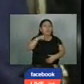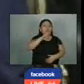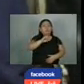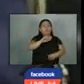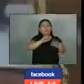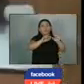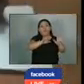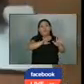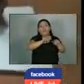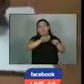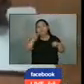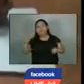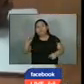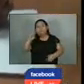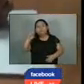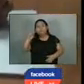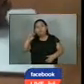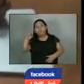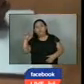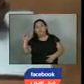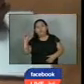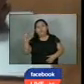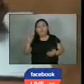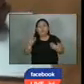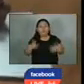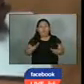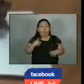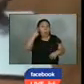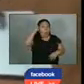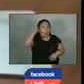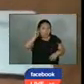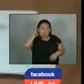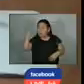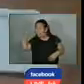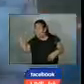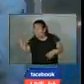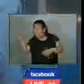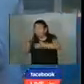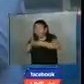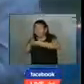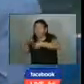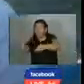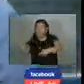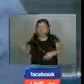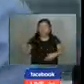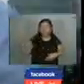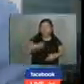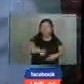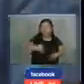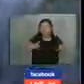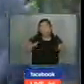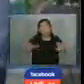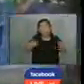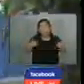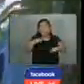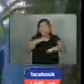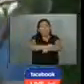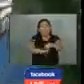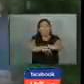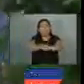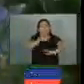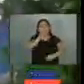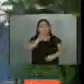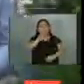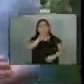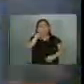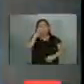2018 y 2020. De acuerdo con la Fiscalía, el sujeto huyó a nuestro país luego de cometer el crimen, pero fue capturado en 2021